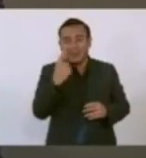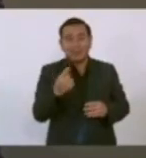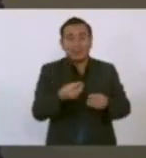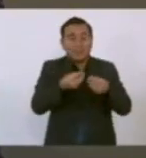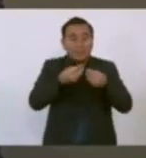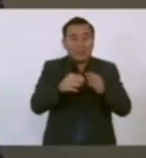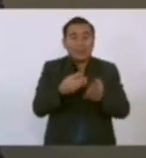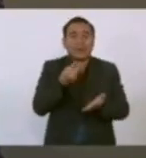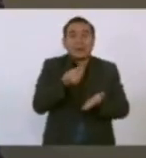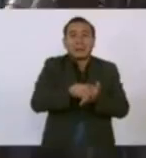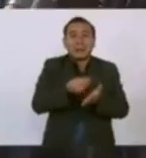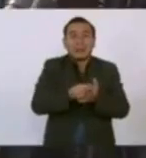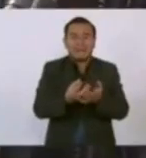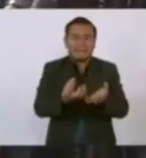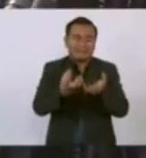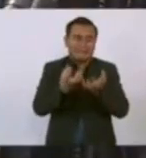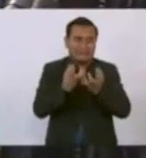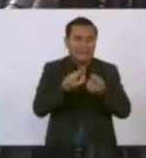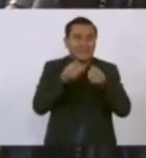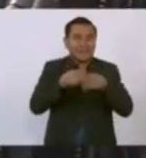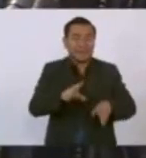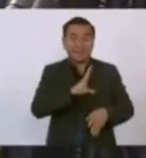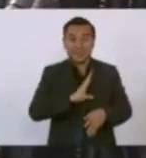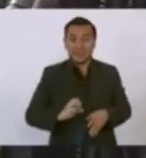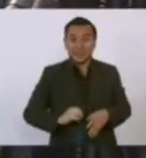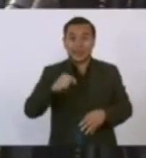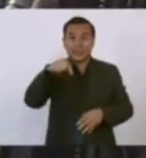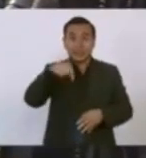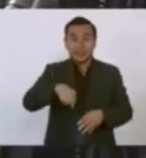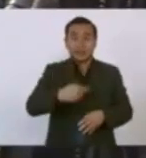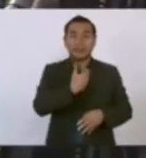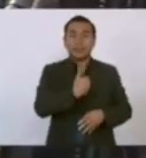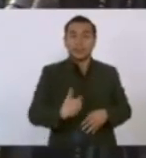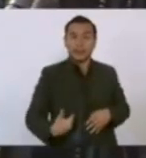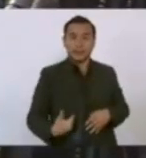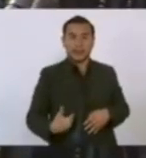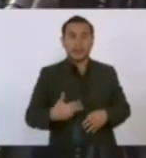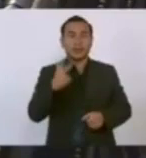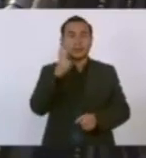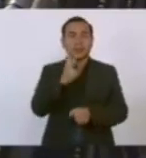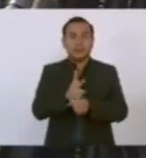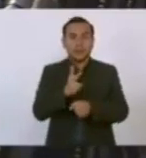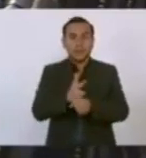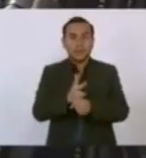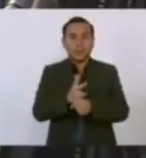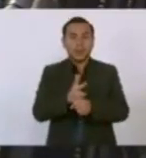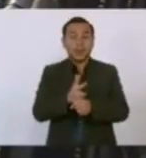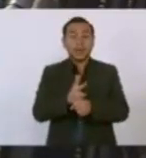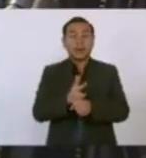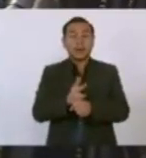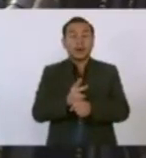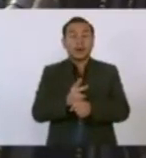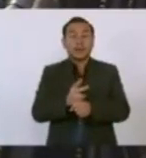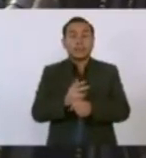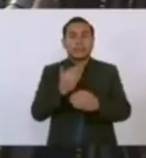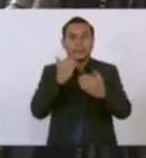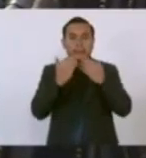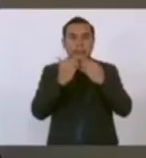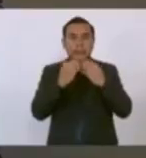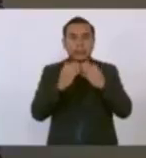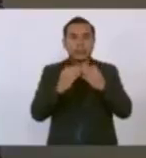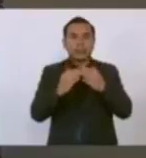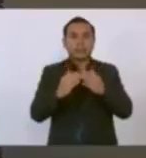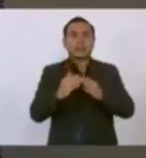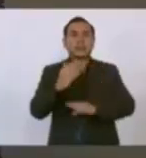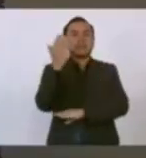económicamente mucho. El día de hoy, el presidente de Guatemala acaba de declarar que a partir de mañana se bloquean todos los